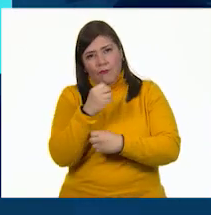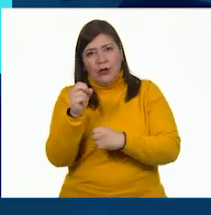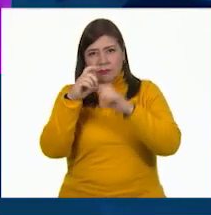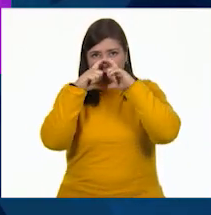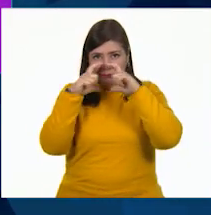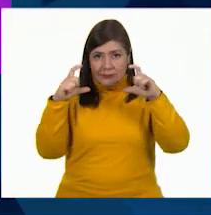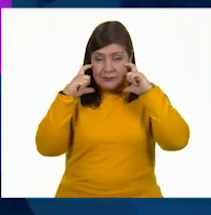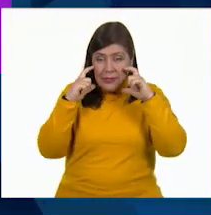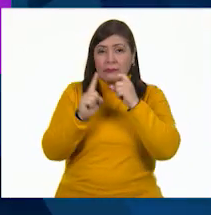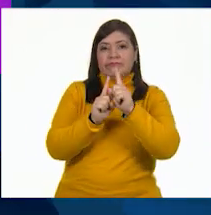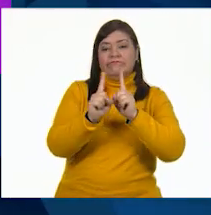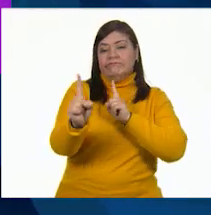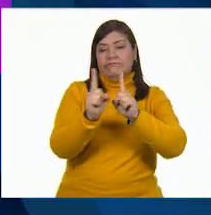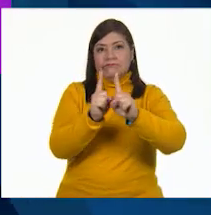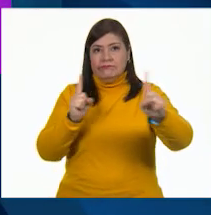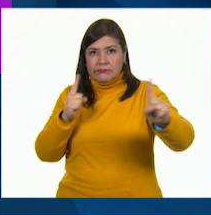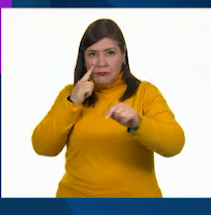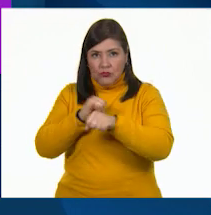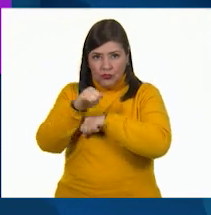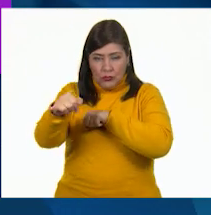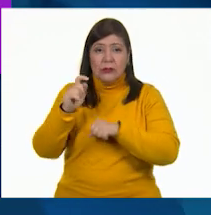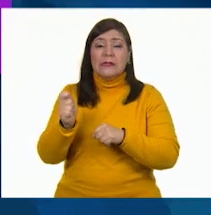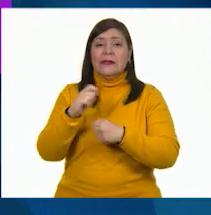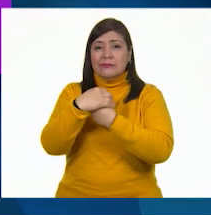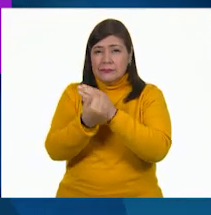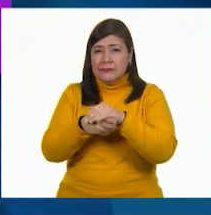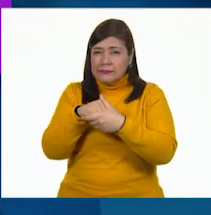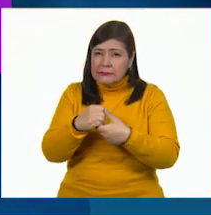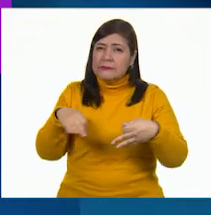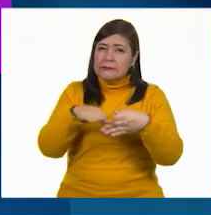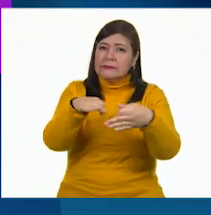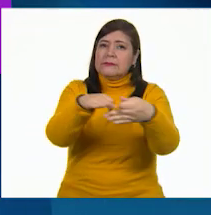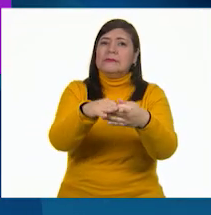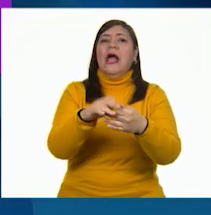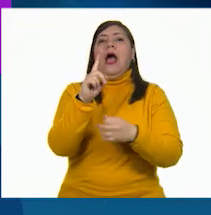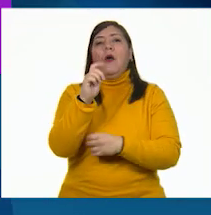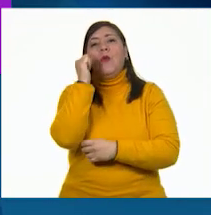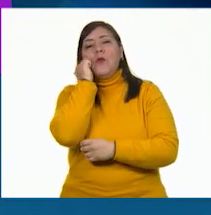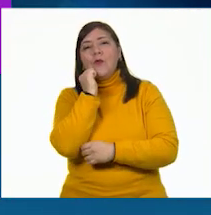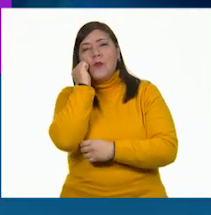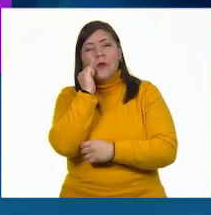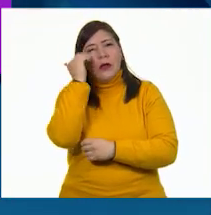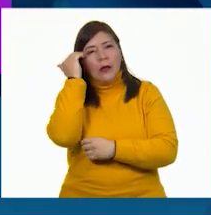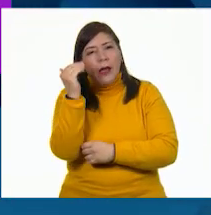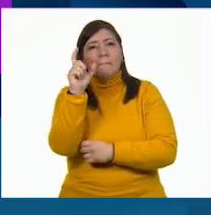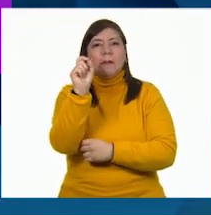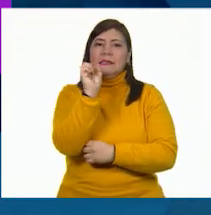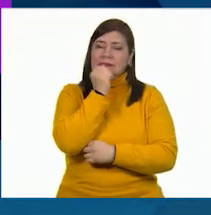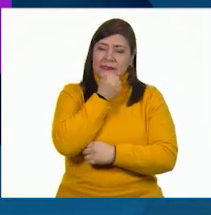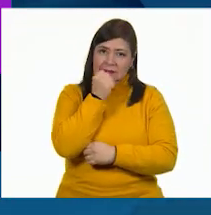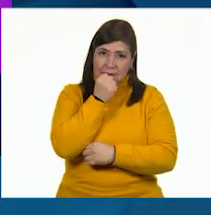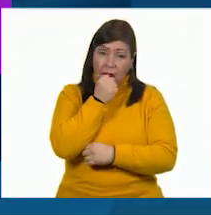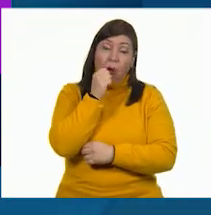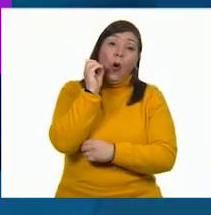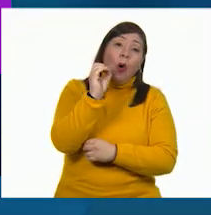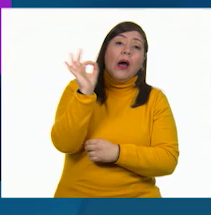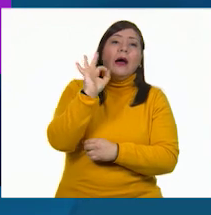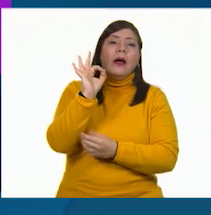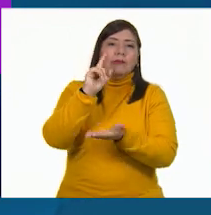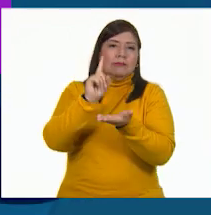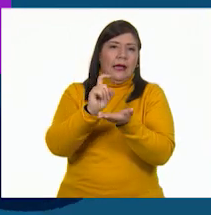distancia. Lávate las manos muy seguido con agua y jabón por lo menos durante 20 segundos. O